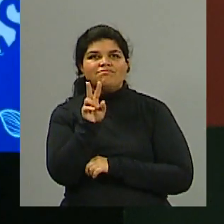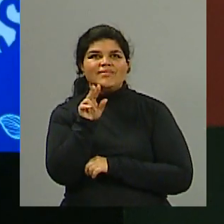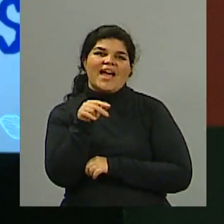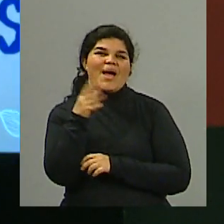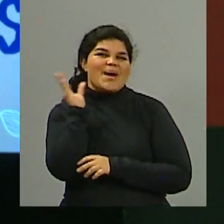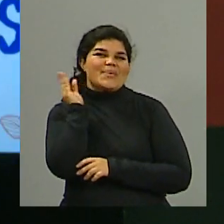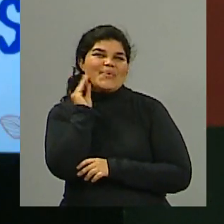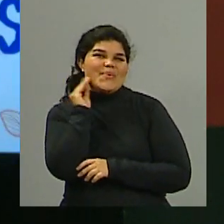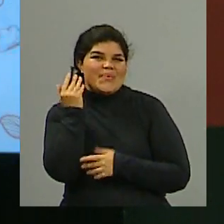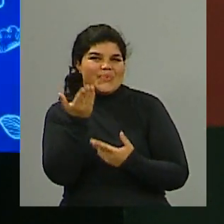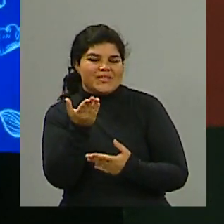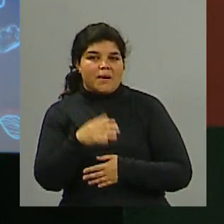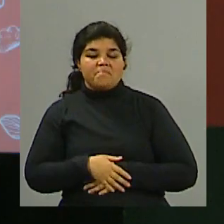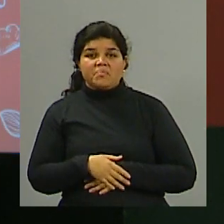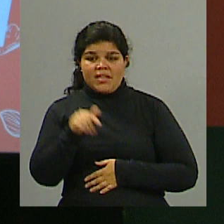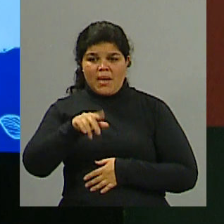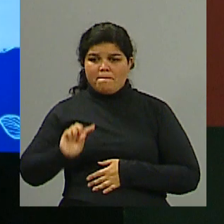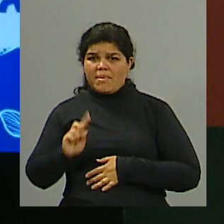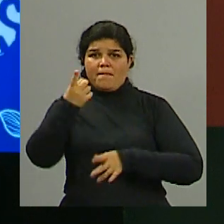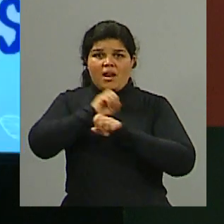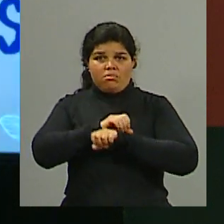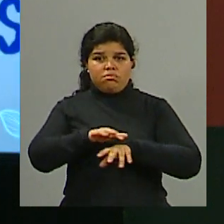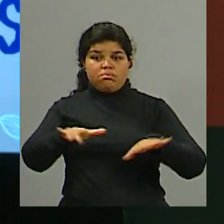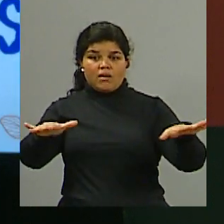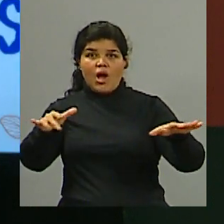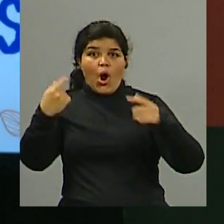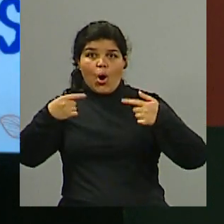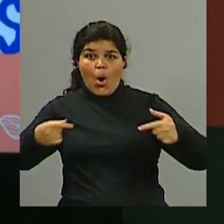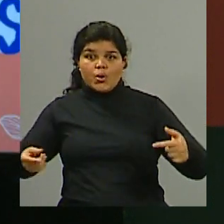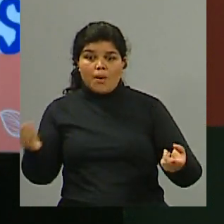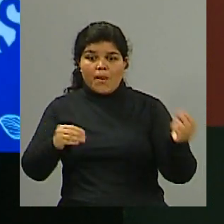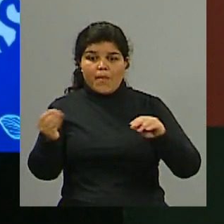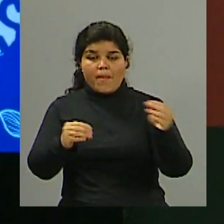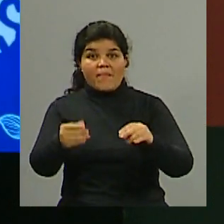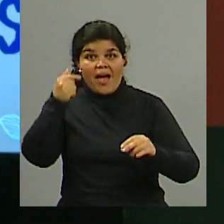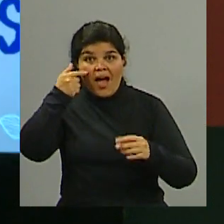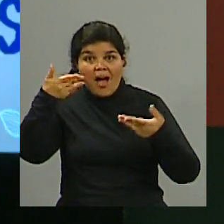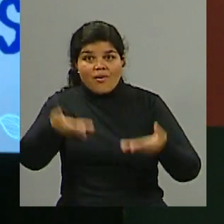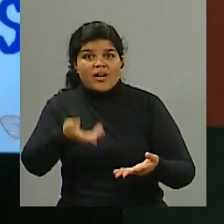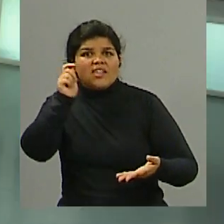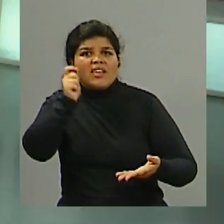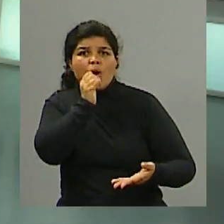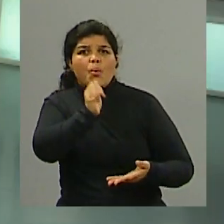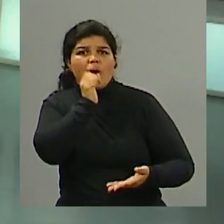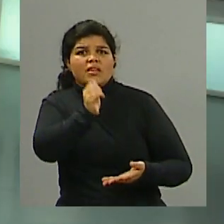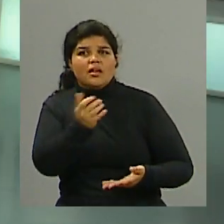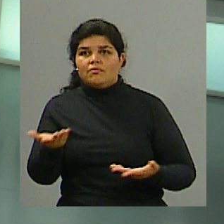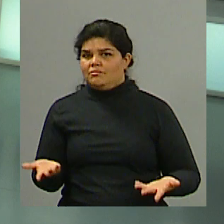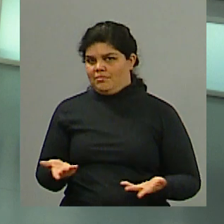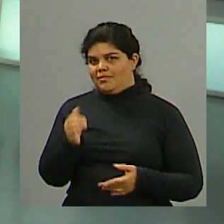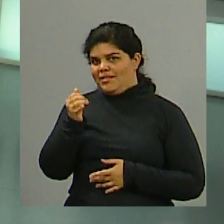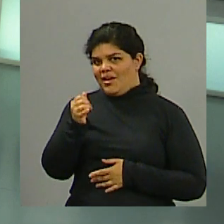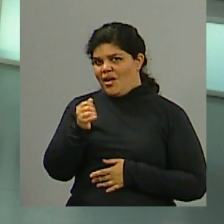transmisión sucedieron muchas cosas, por lo menos aquí en la Argentina. ¿Sabés quién lo cuenta? ¿Sabés quién lo cuenta? Y yo creo que sí, un locutor